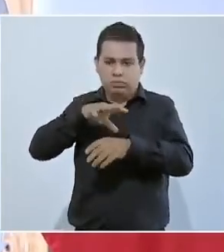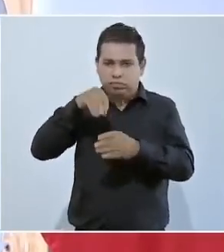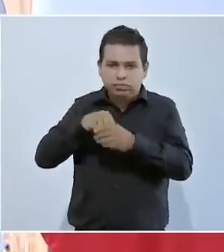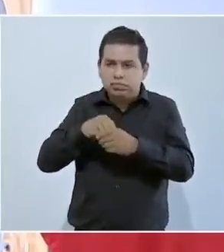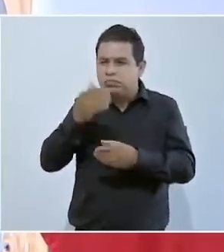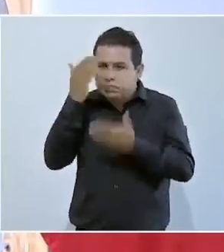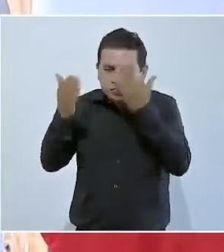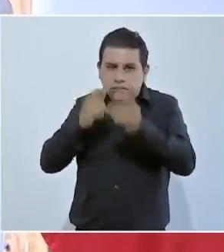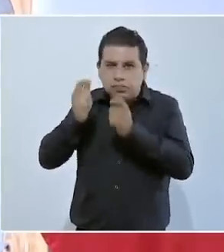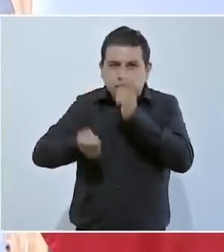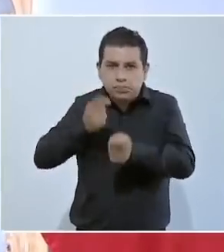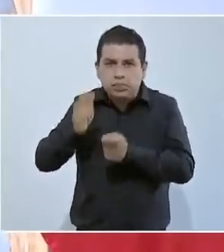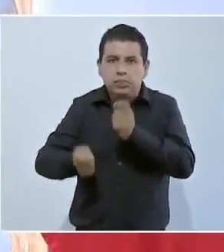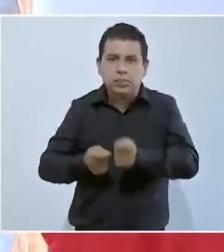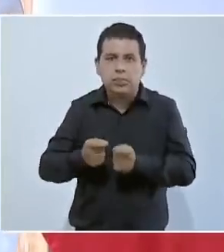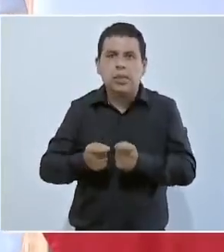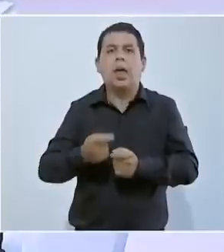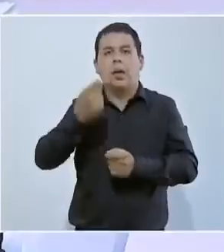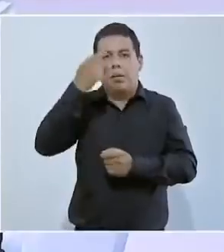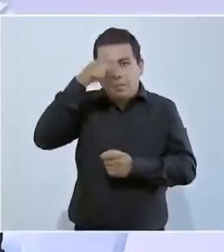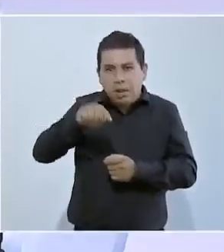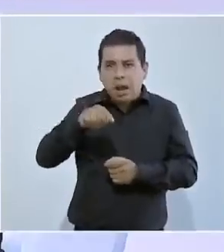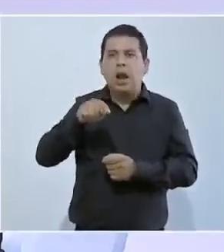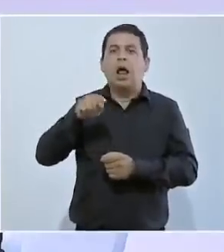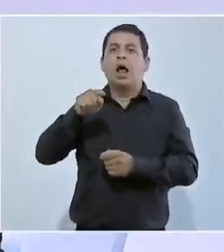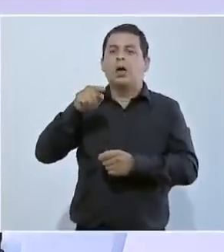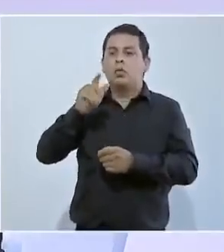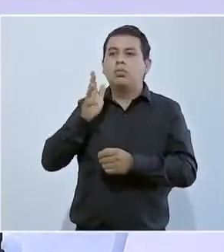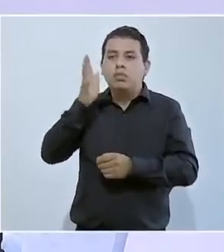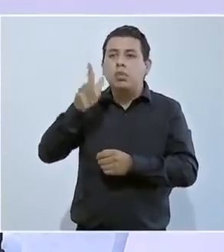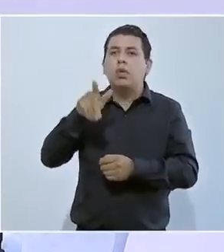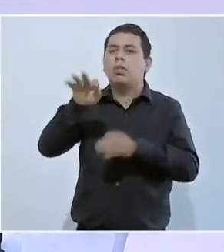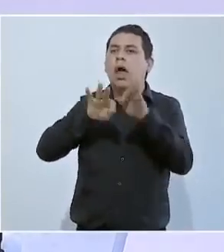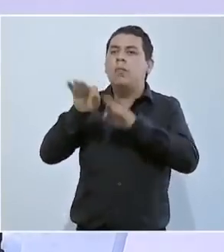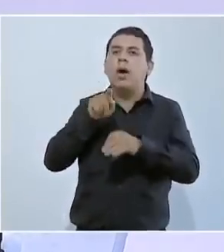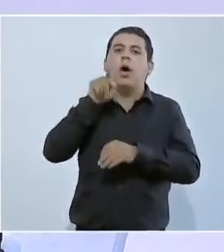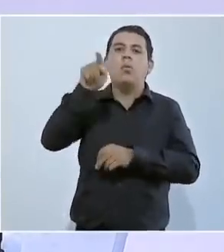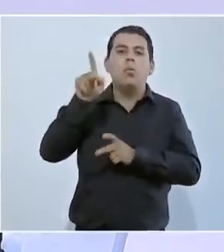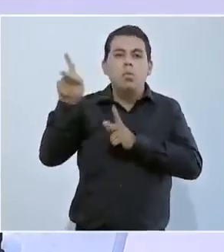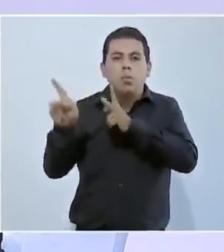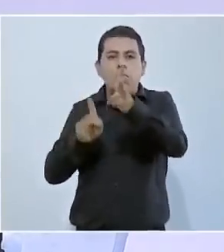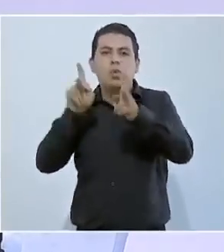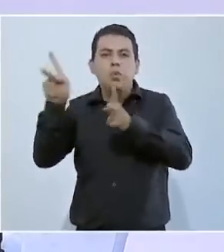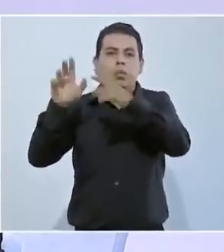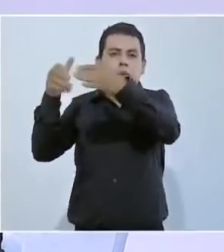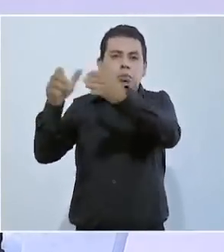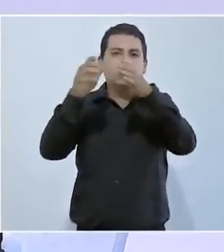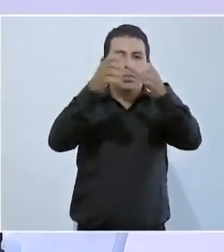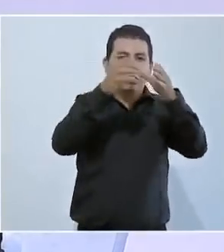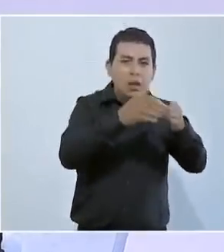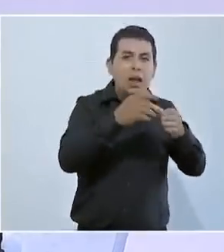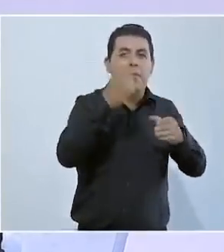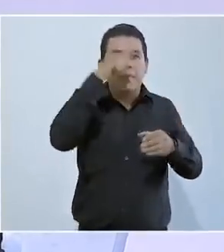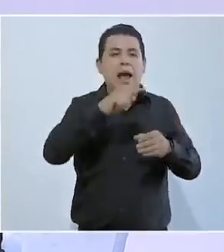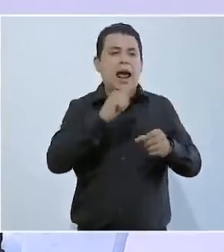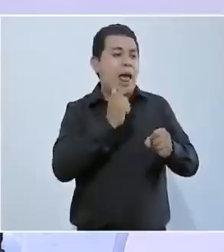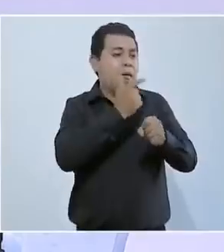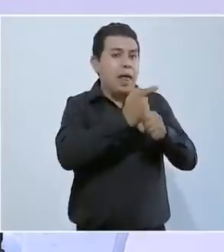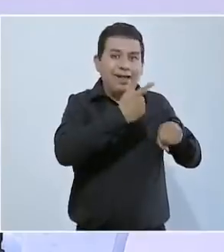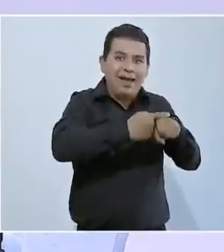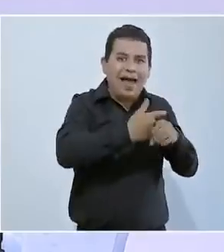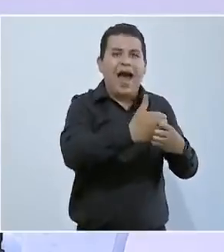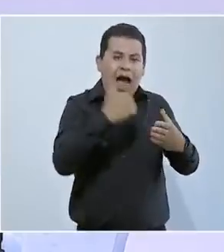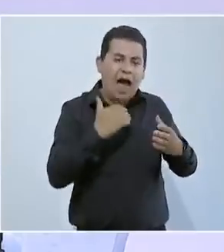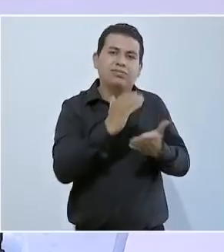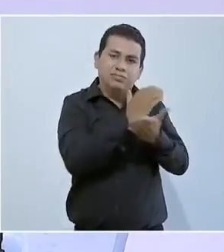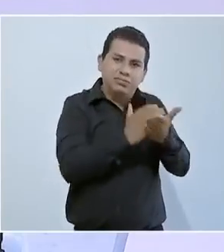todo lo que tiene que ver con la medicina comunitaria, medicina preventiva, que se requiere mucho.